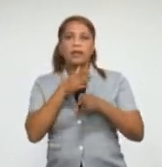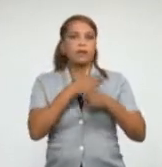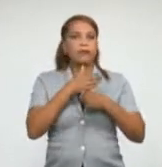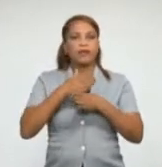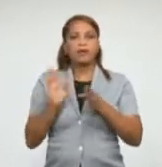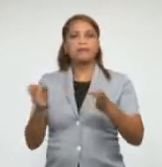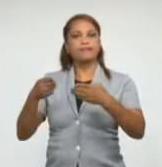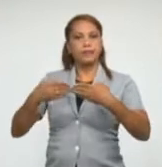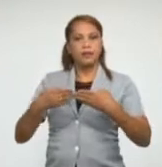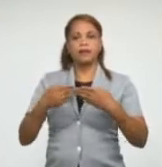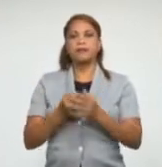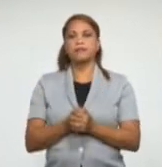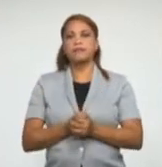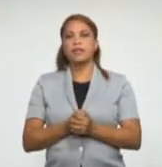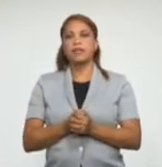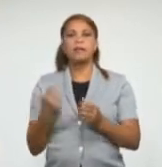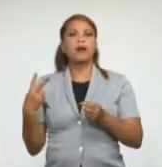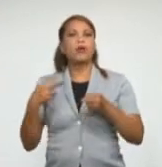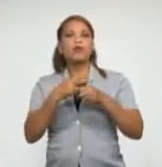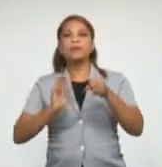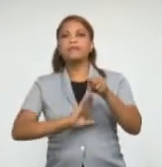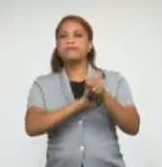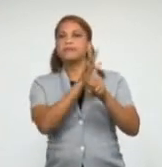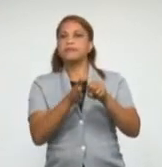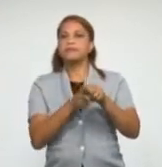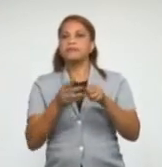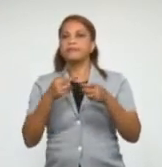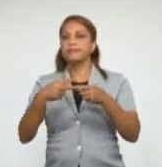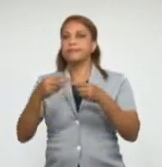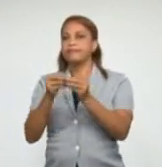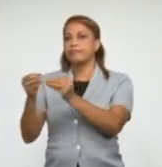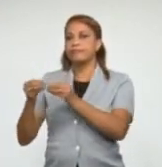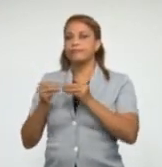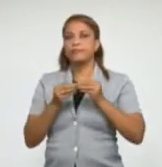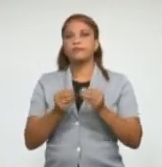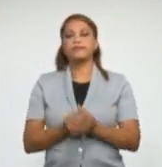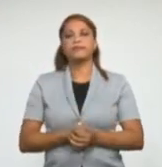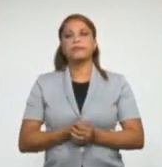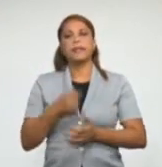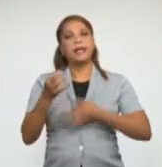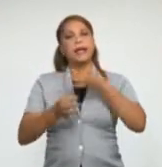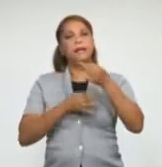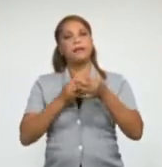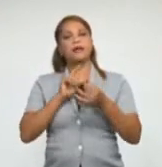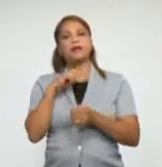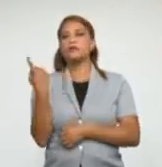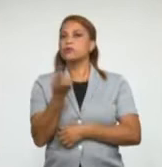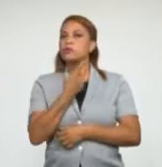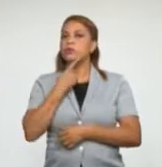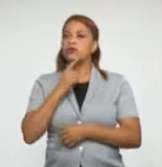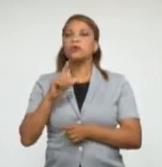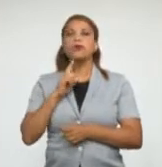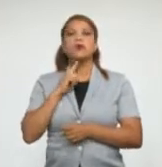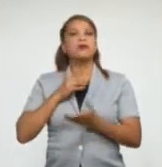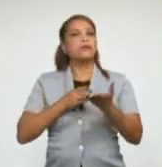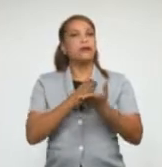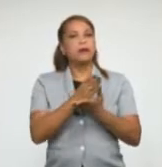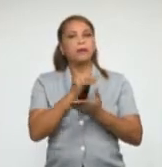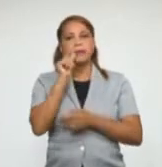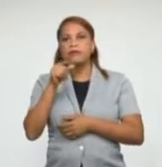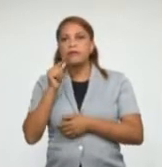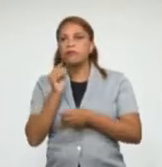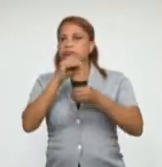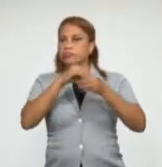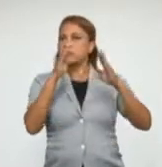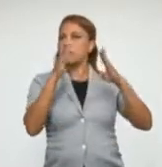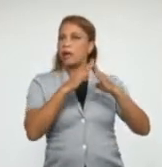y frenar la cadena de contagios. Y tomando un grupo de medidas extremas, por supuesto, manteniendo a las personas dentro de la casa, todos los sospechosos de esta área